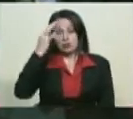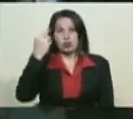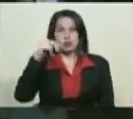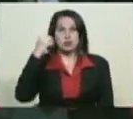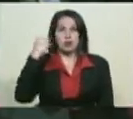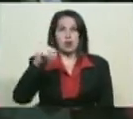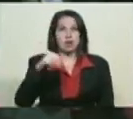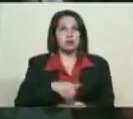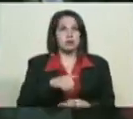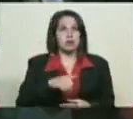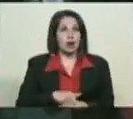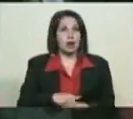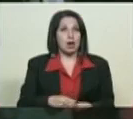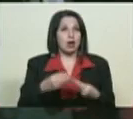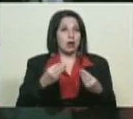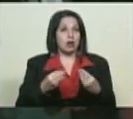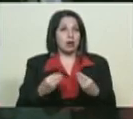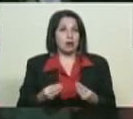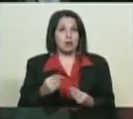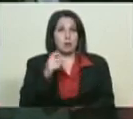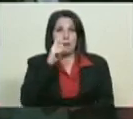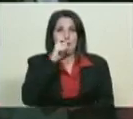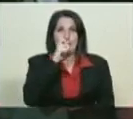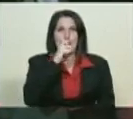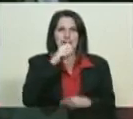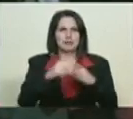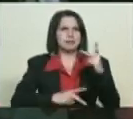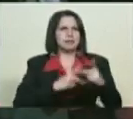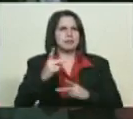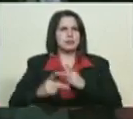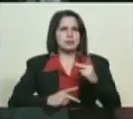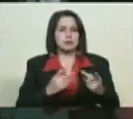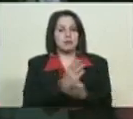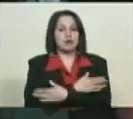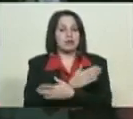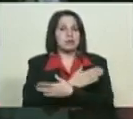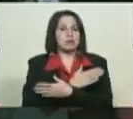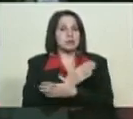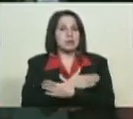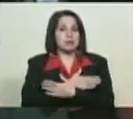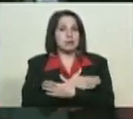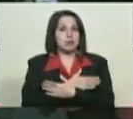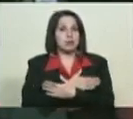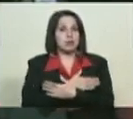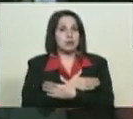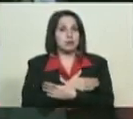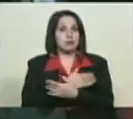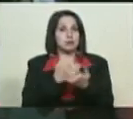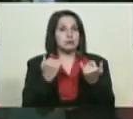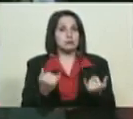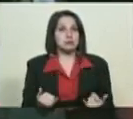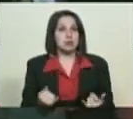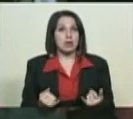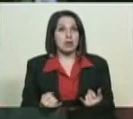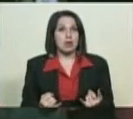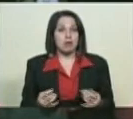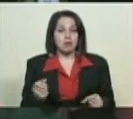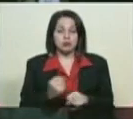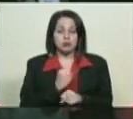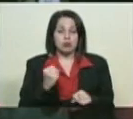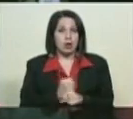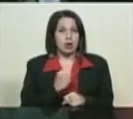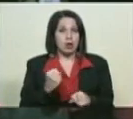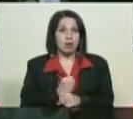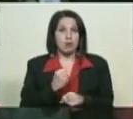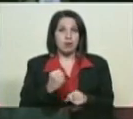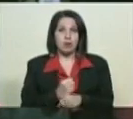como órgano rector de este proceso, a quien felicitamos por su ardua labor y,